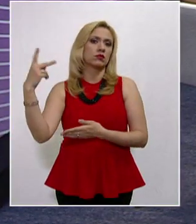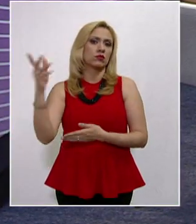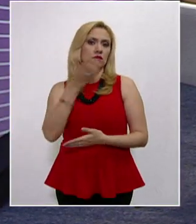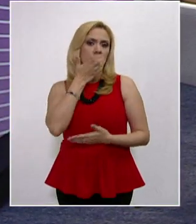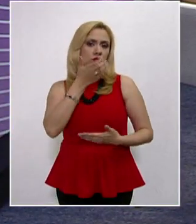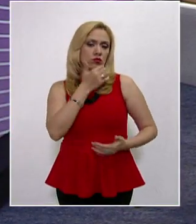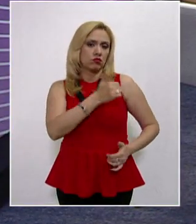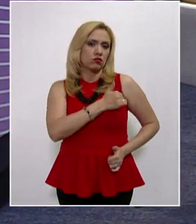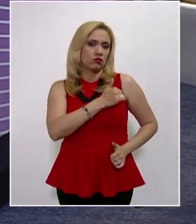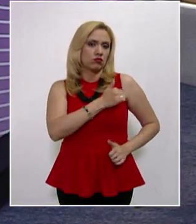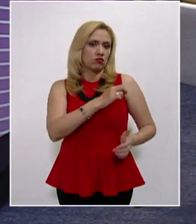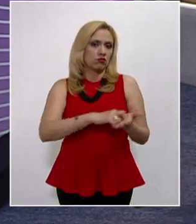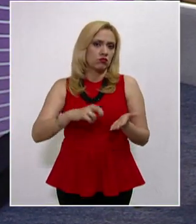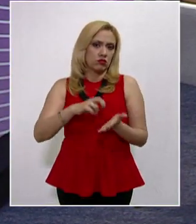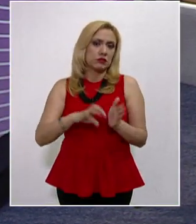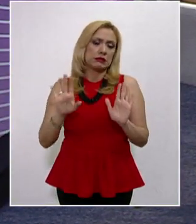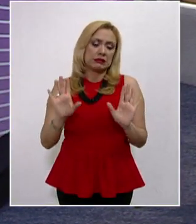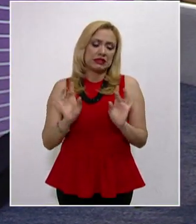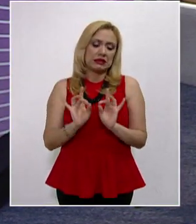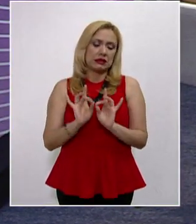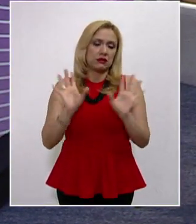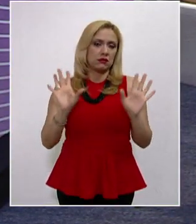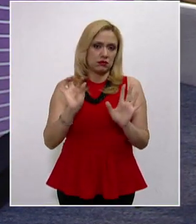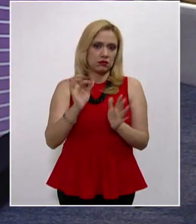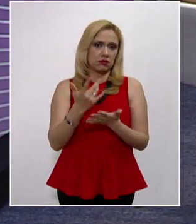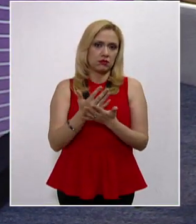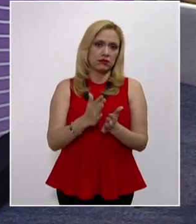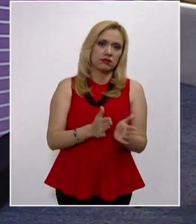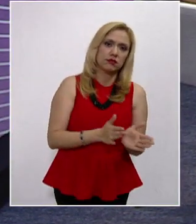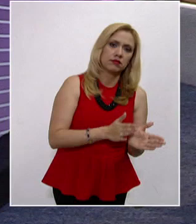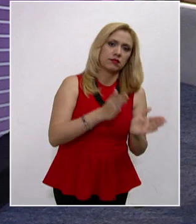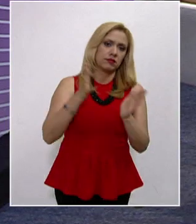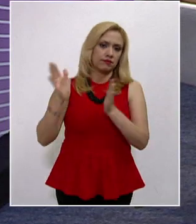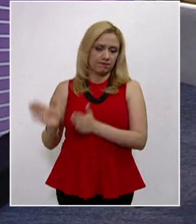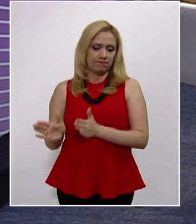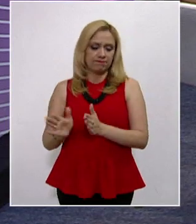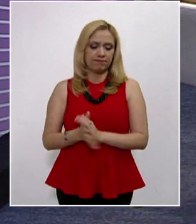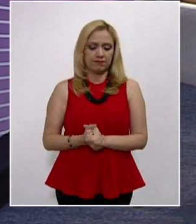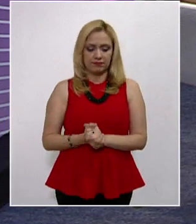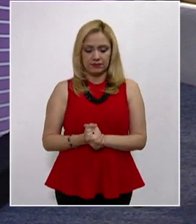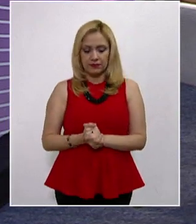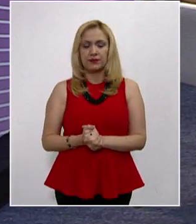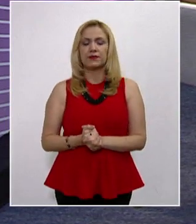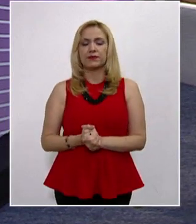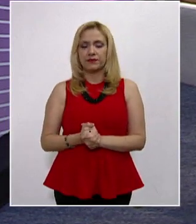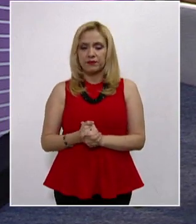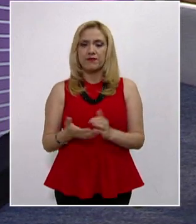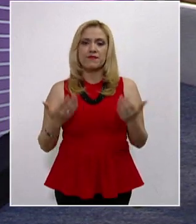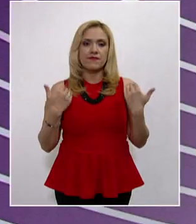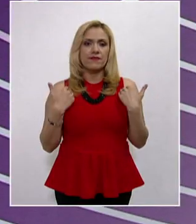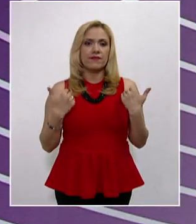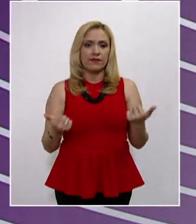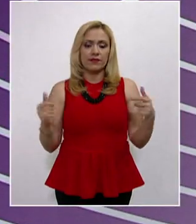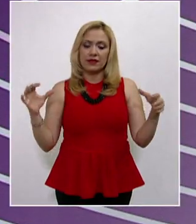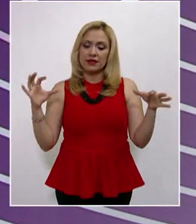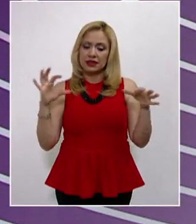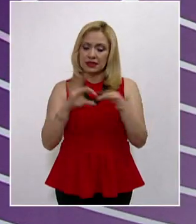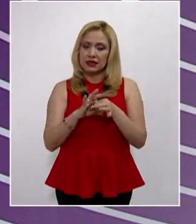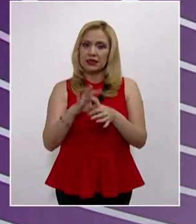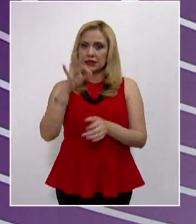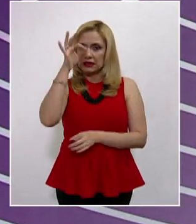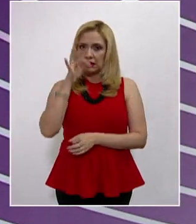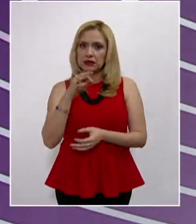este es el punto más delicado y vale la pena ahorita si quieres comentarlo a raíz de la sentencia de la Suprema Corte. Que haya una estricta conexión entonces con